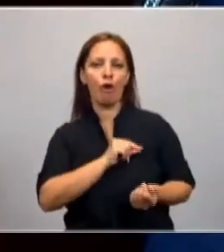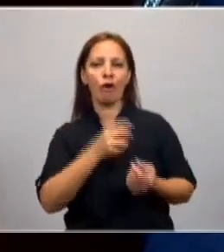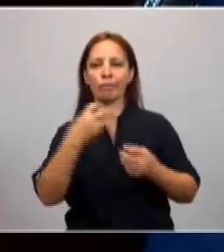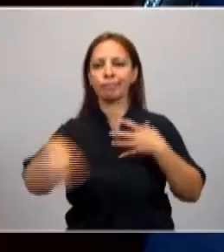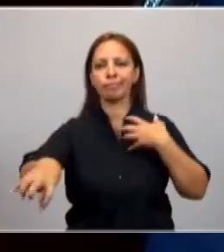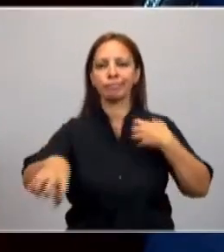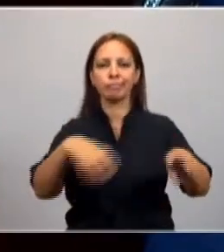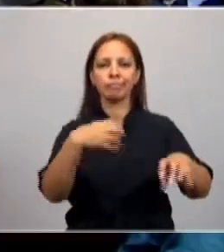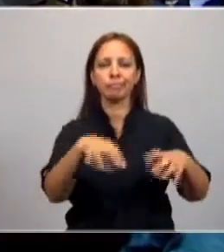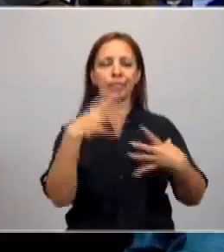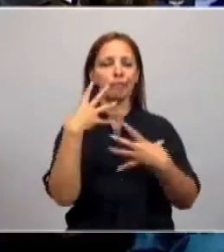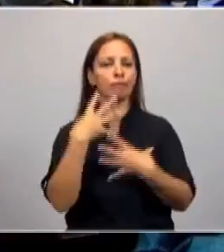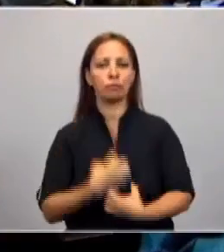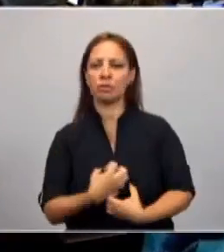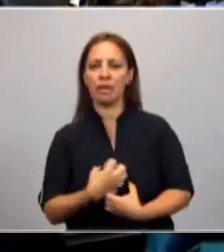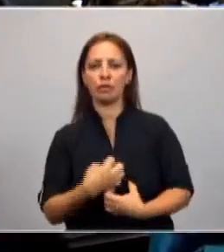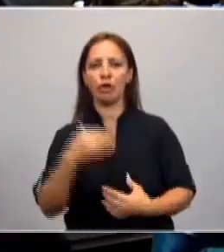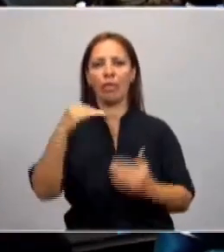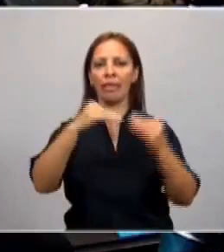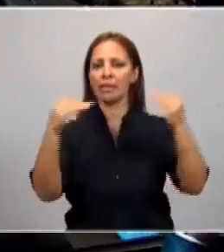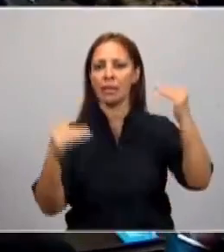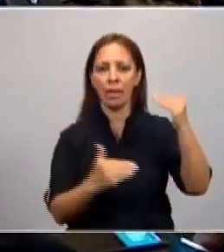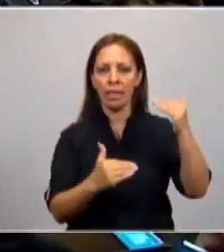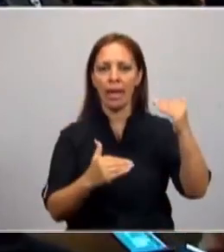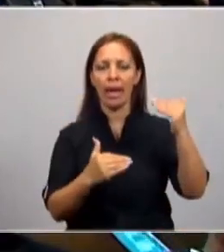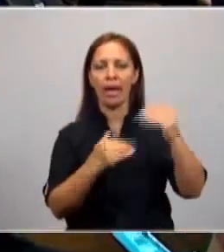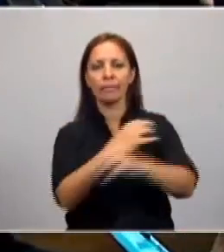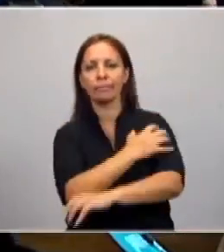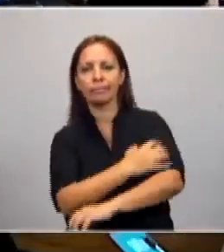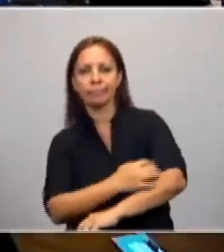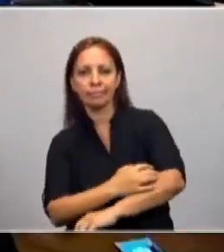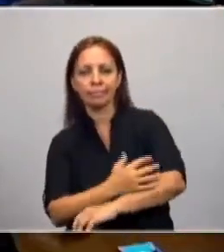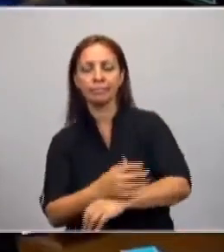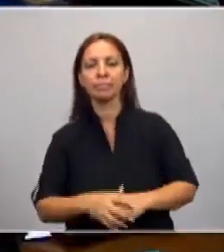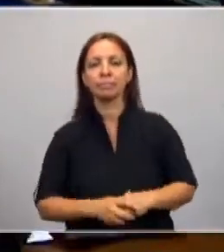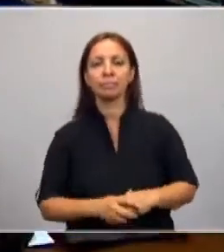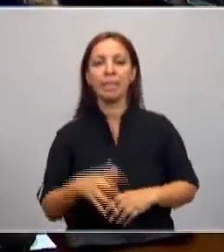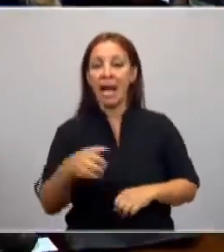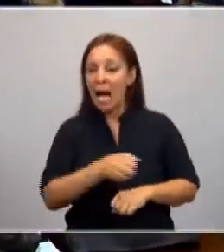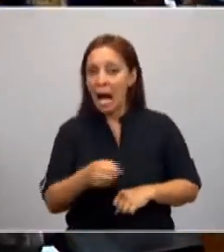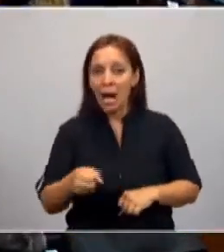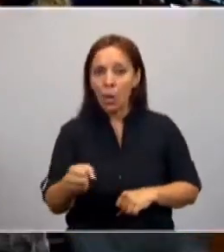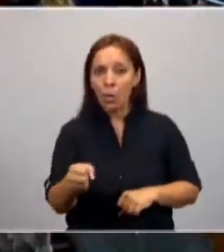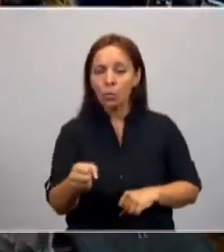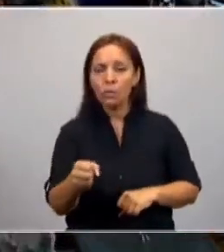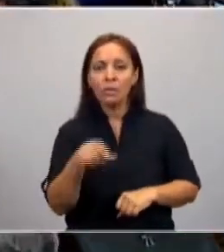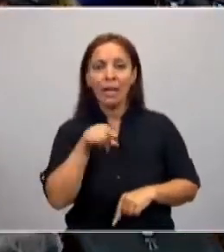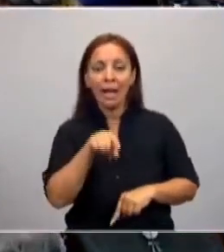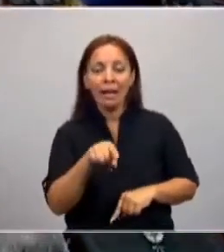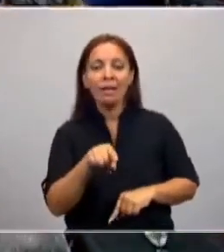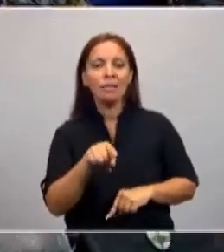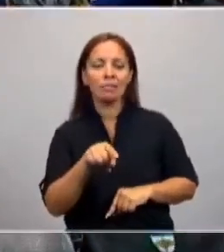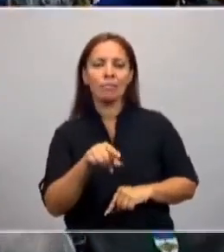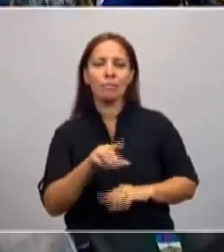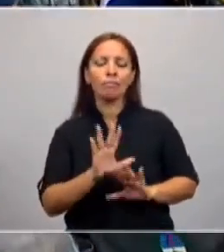desintegración, frustración, desigualdad, precariedad. Nunca el ajuste es inevitable. Jamás